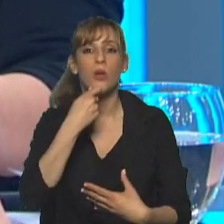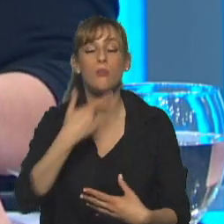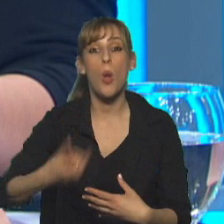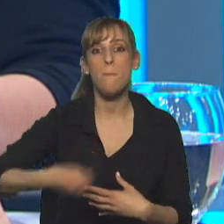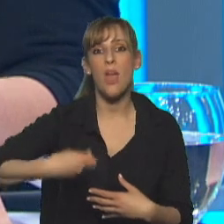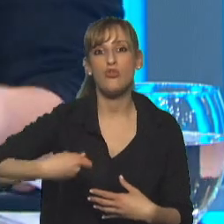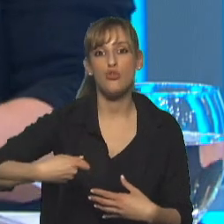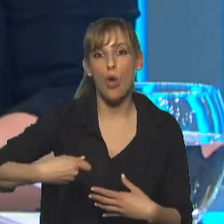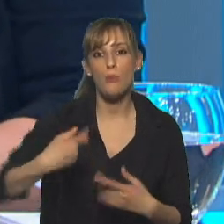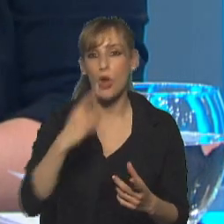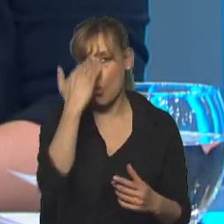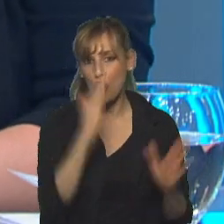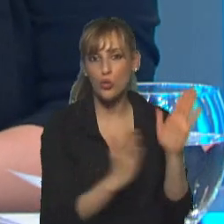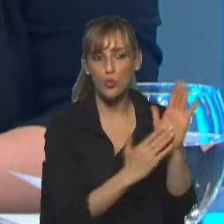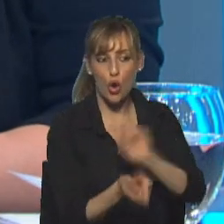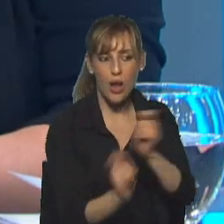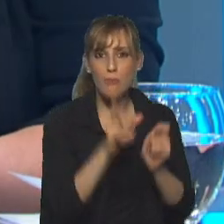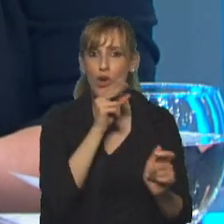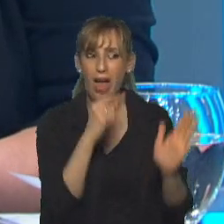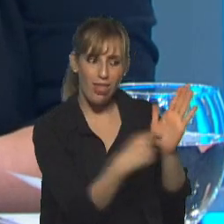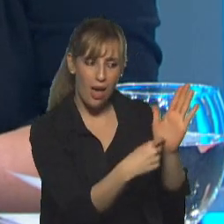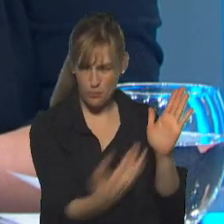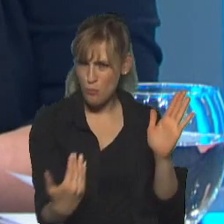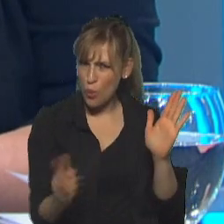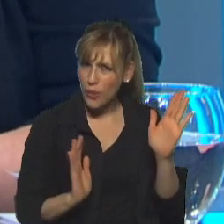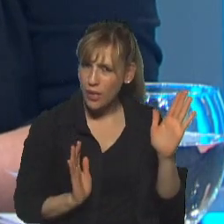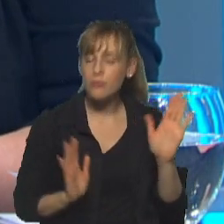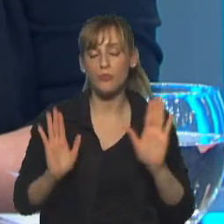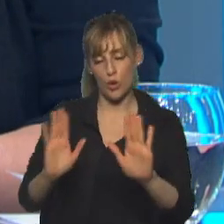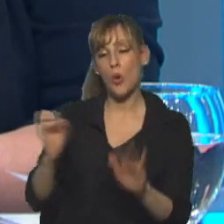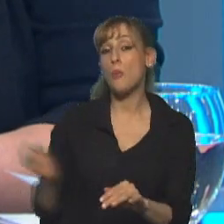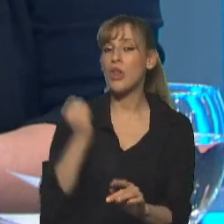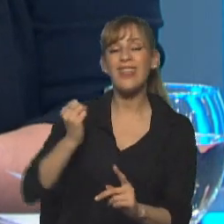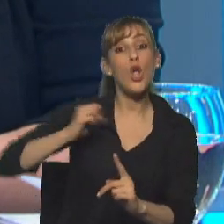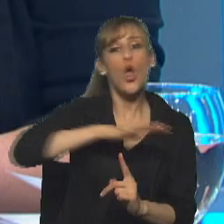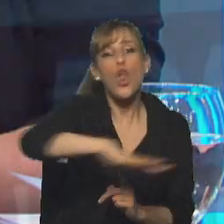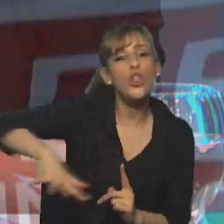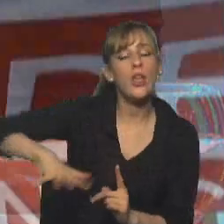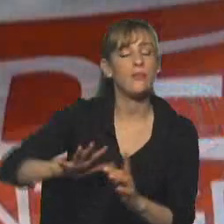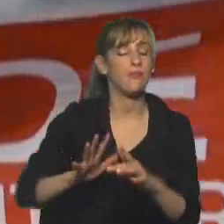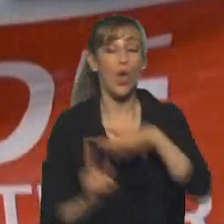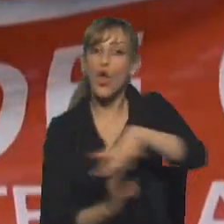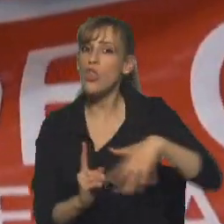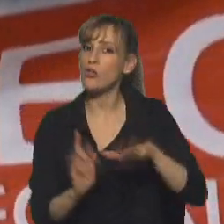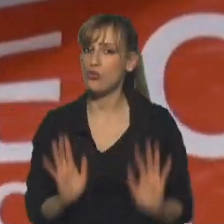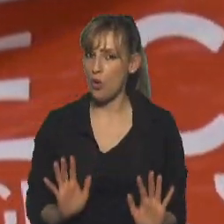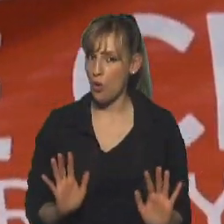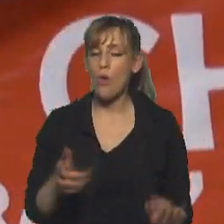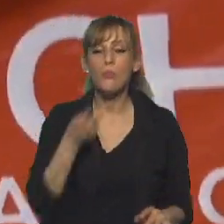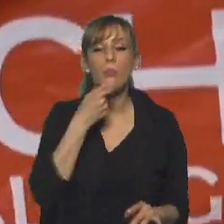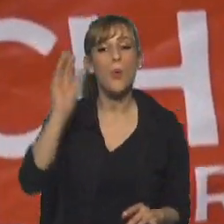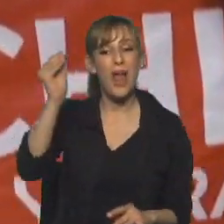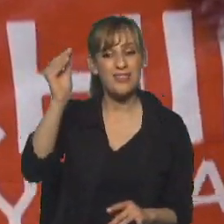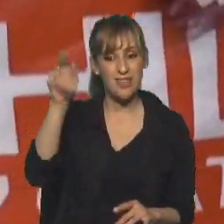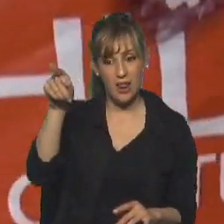cambio constitucional. ¿Cuál es su margen? A ver, es importante entender el contexto, porque lo que ustedes explicaban de lo que está pasando en Brasil también ocurre